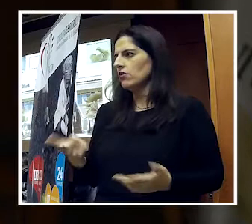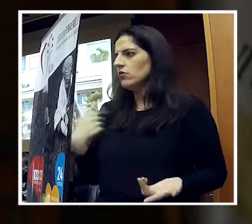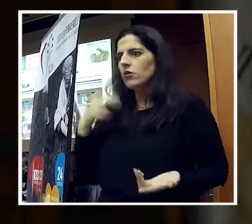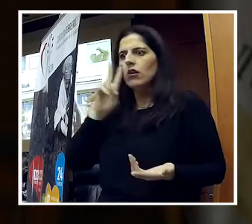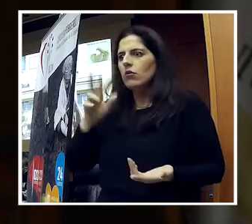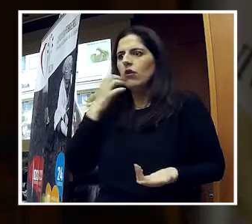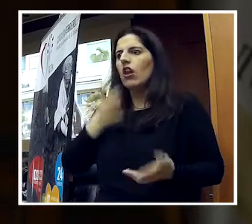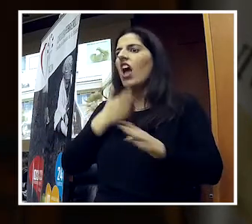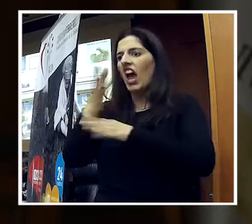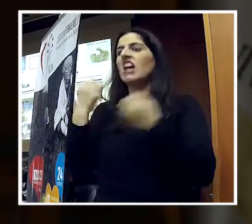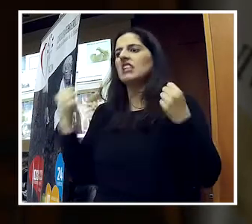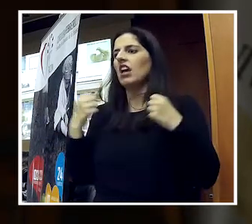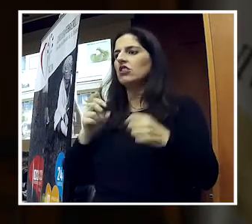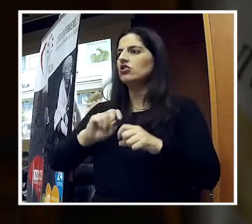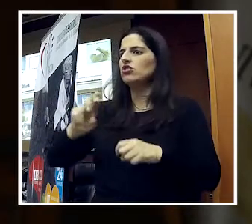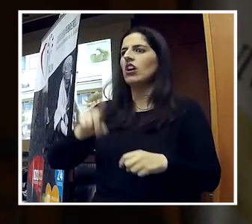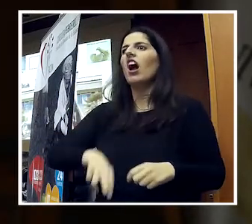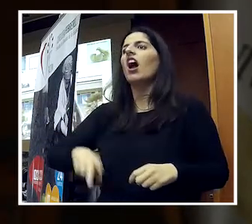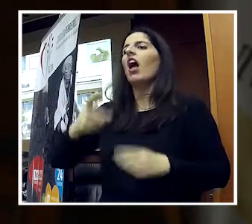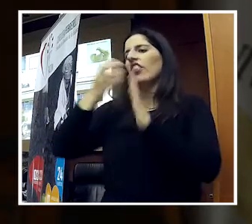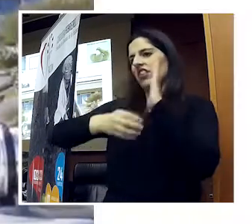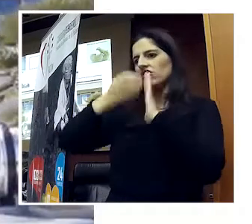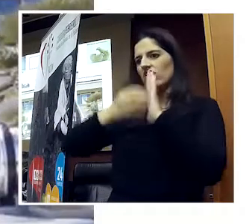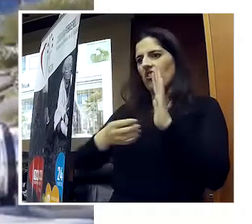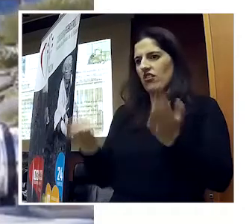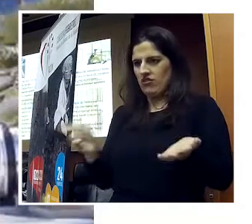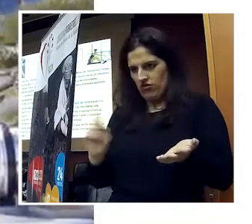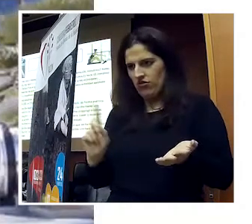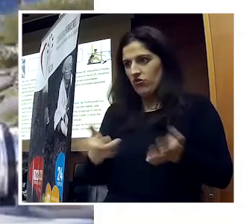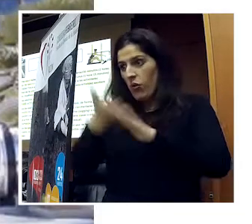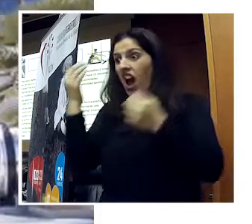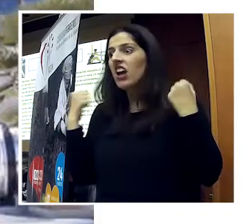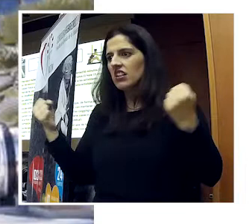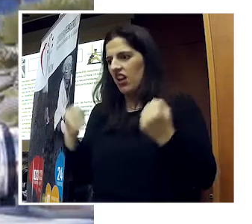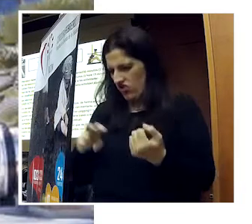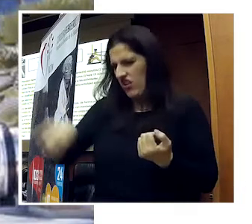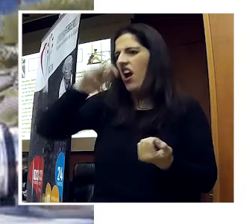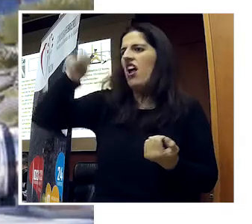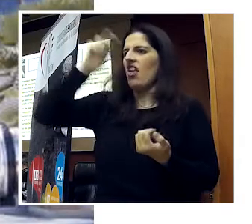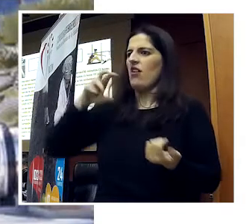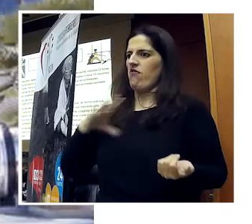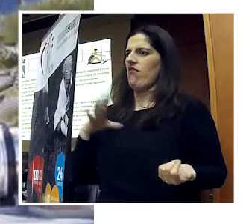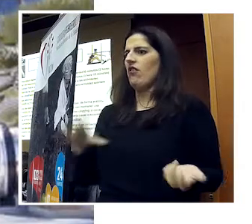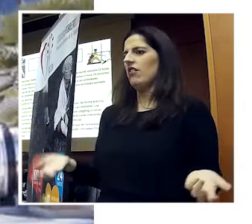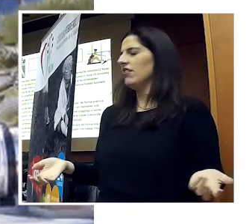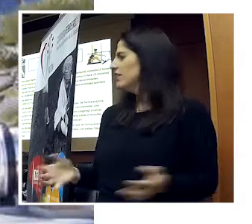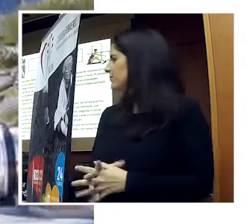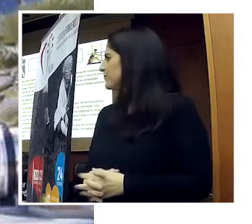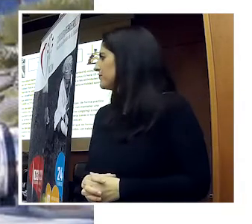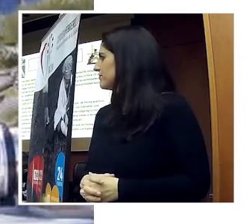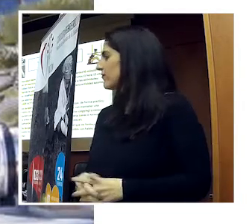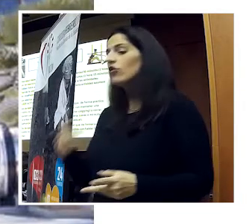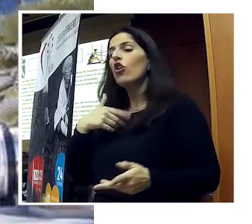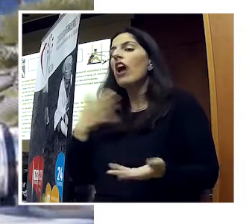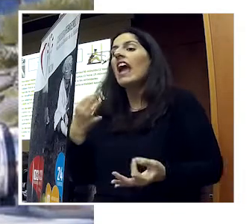en un gimnasio y la gente pues vaya por la escalera mecánica antes que subir andando, ¿no? Porque ¿qué tipo de ejercicio podemos